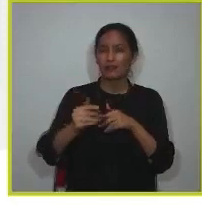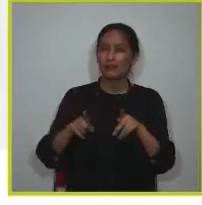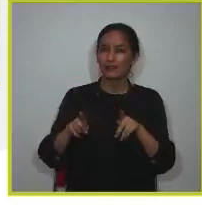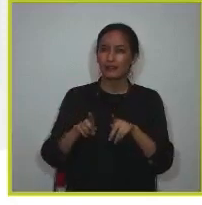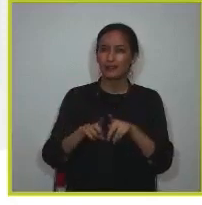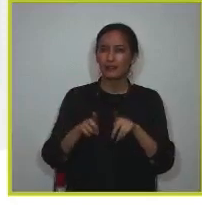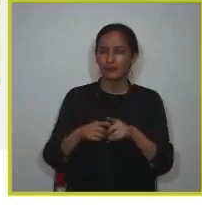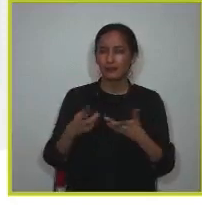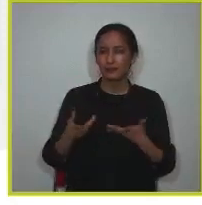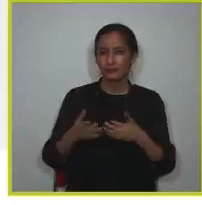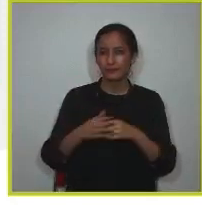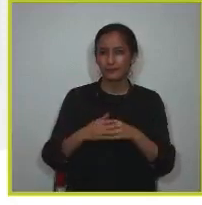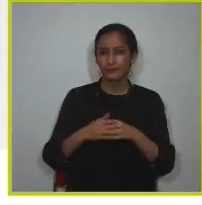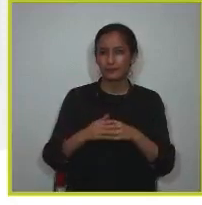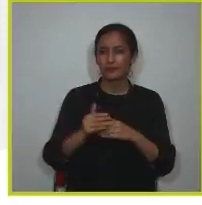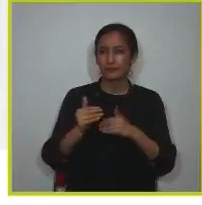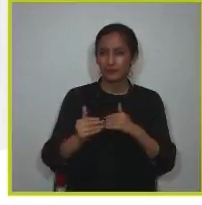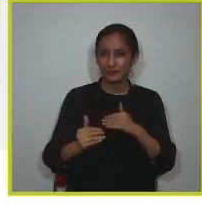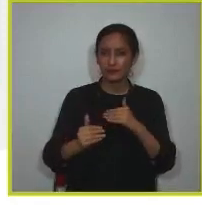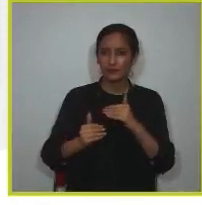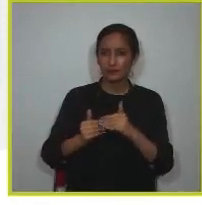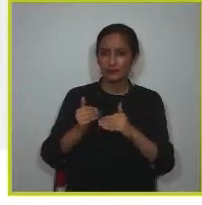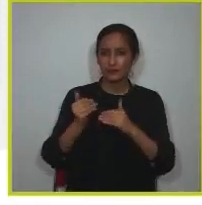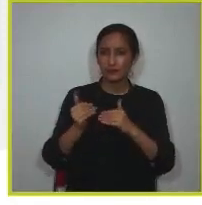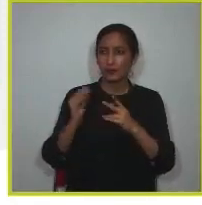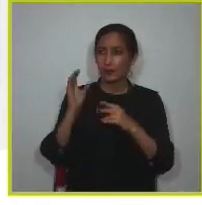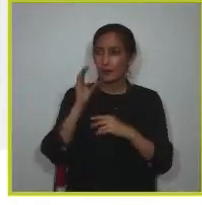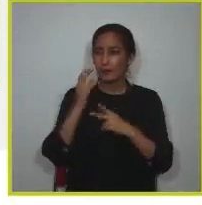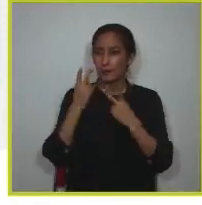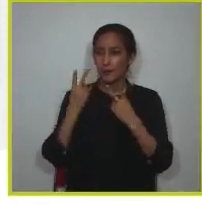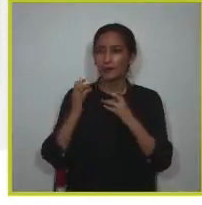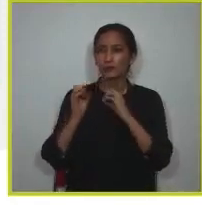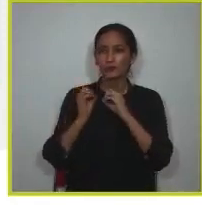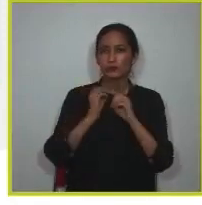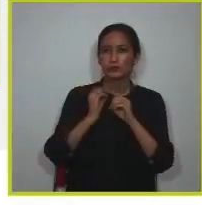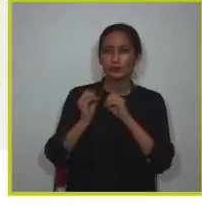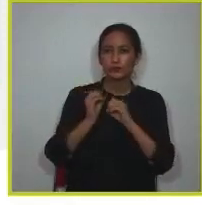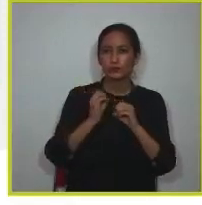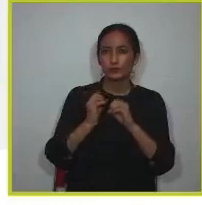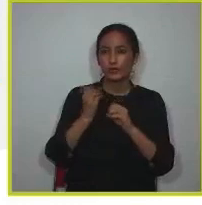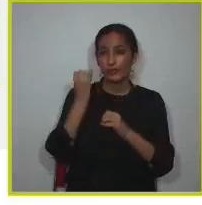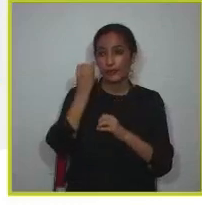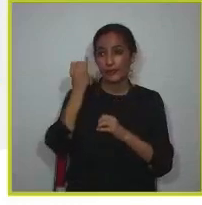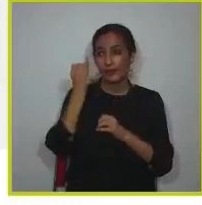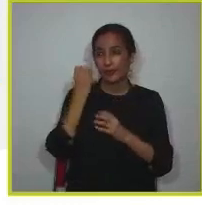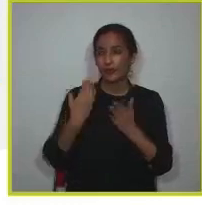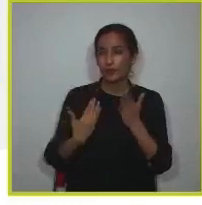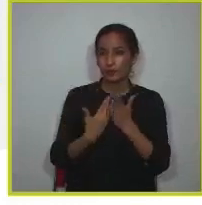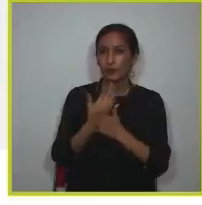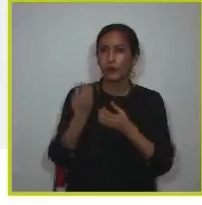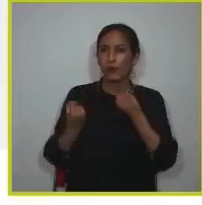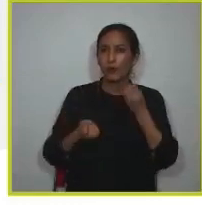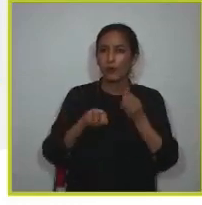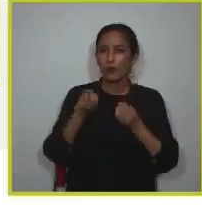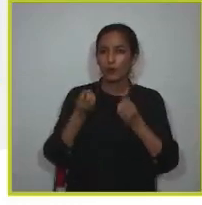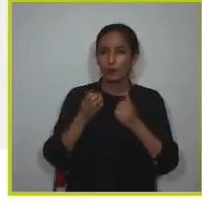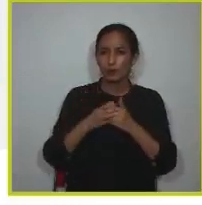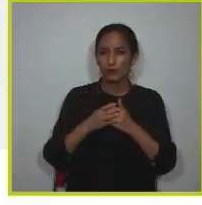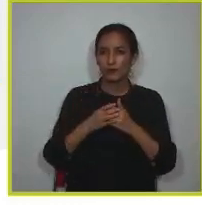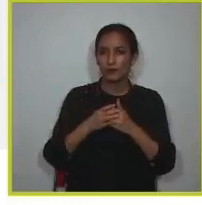sino también que en el proceso mismo se buscarán soluciones bastante creativas respecto de cómo